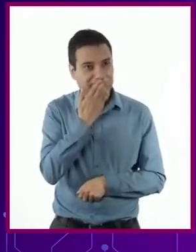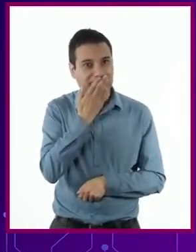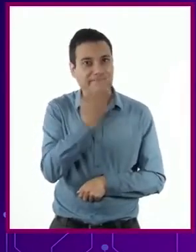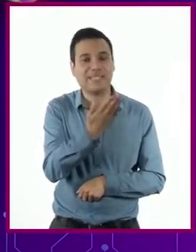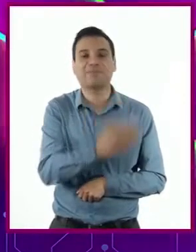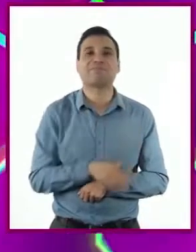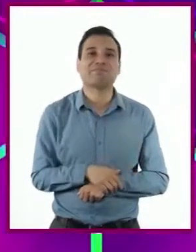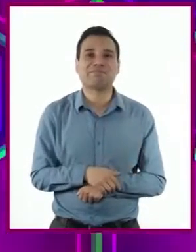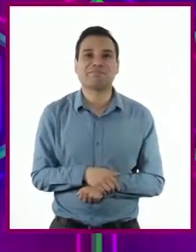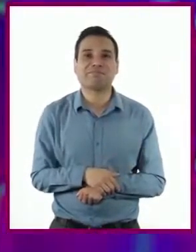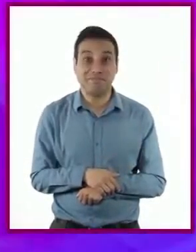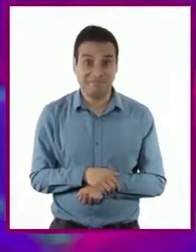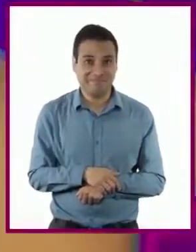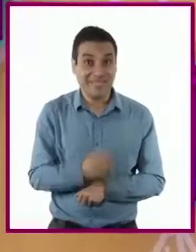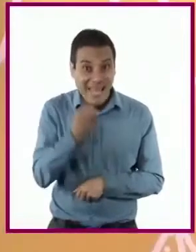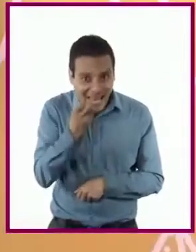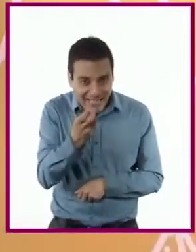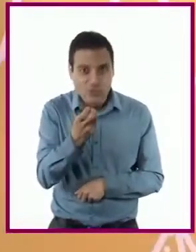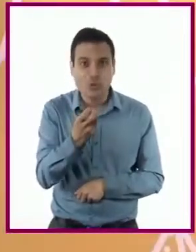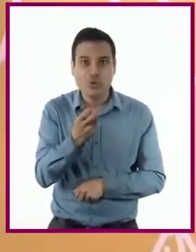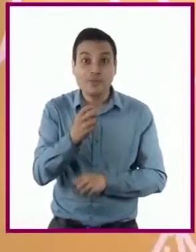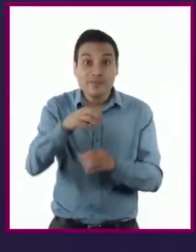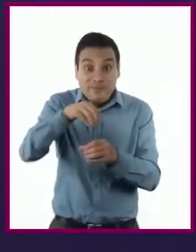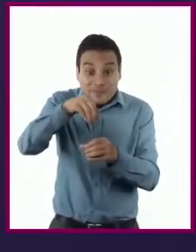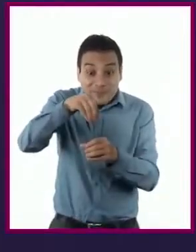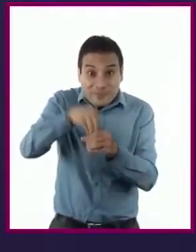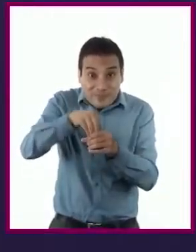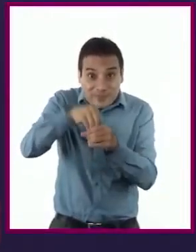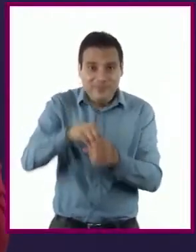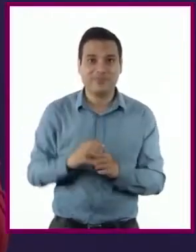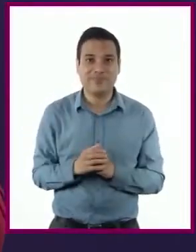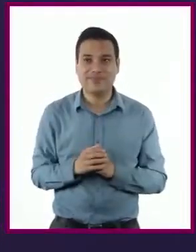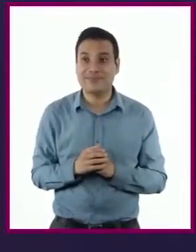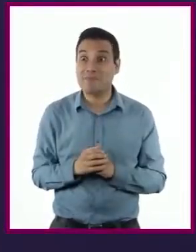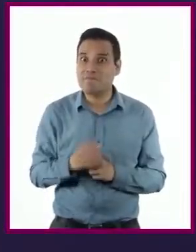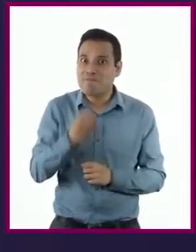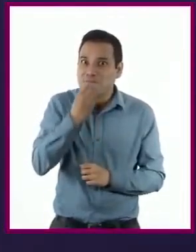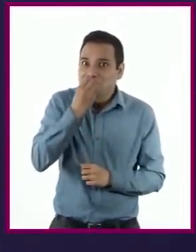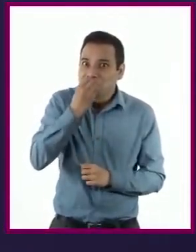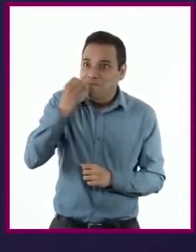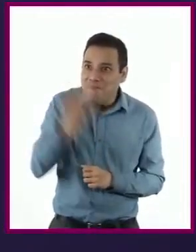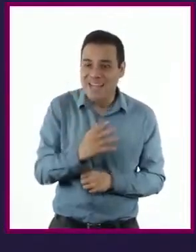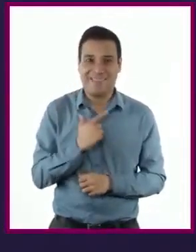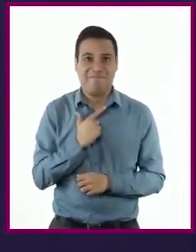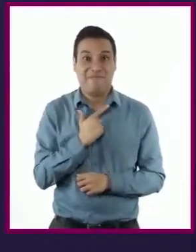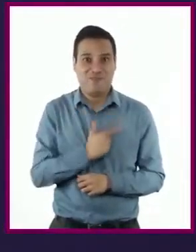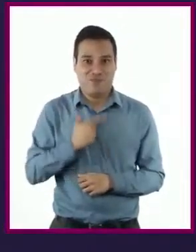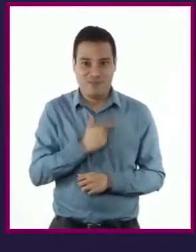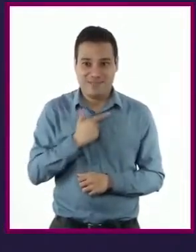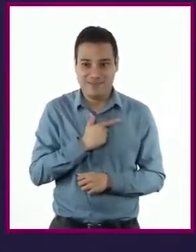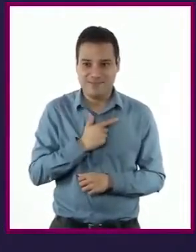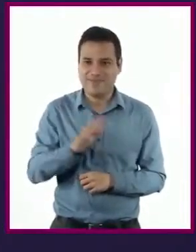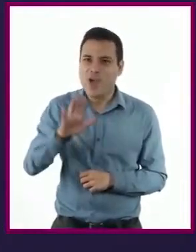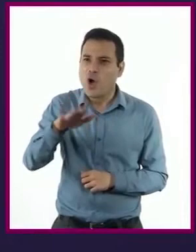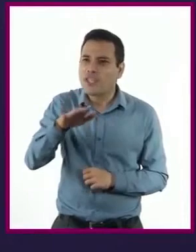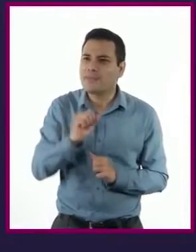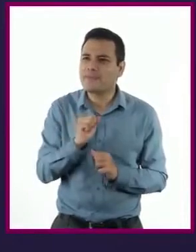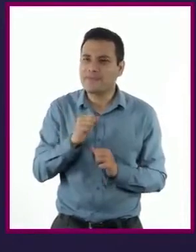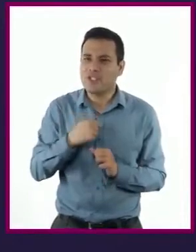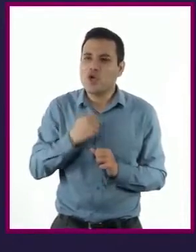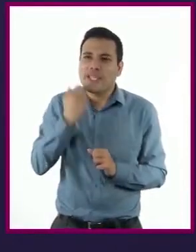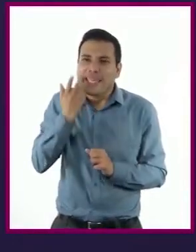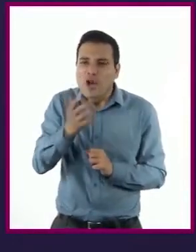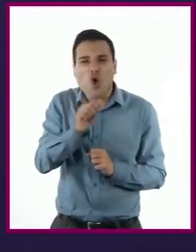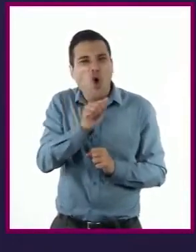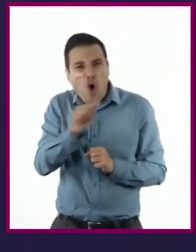¡Correcto! Encriptaste muy bien el primer mensaje. Es fabuloso esto de encriptar. Maestro, quisiera encriptar